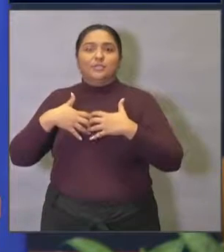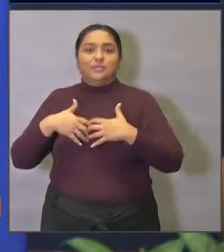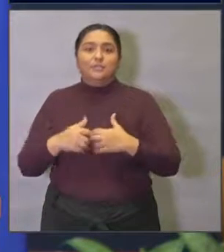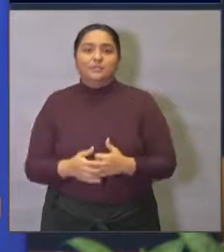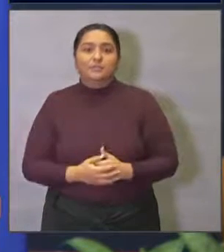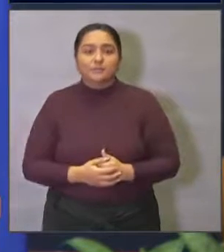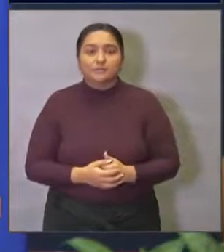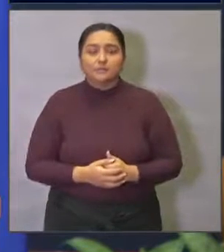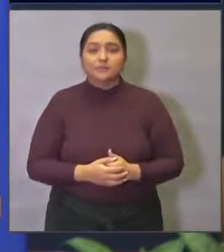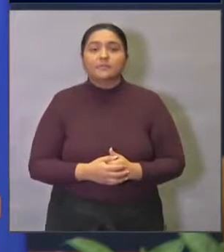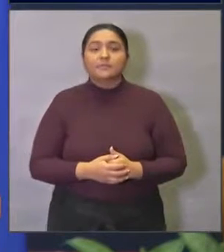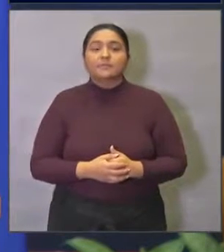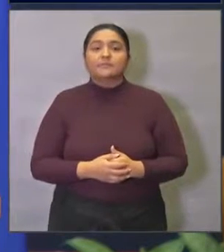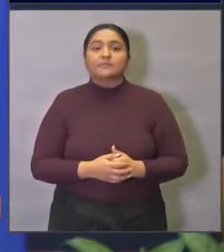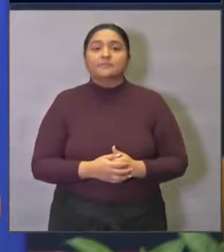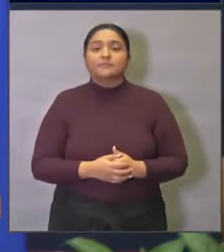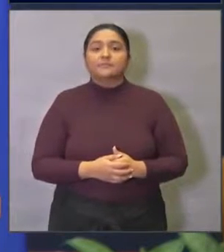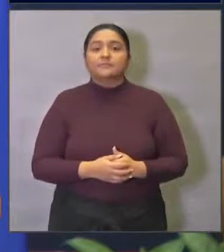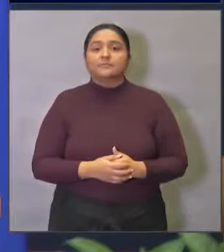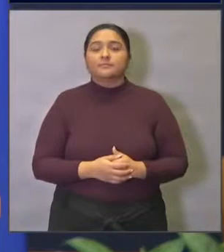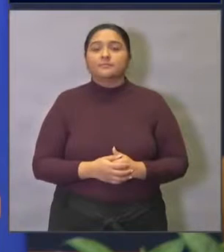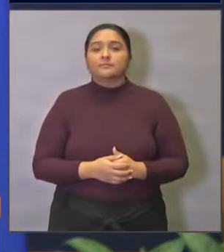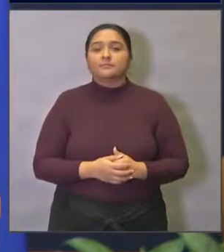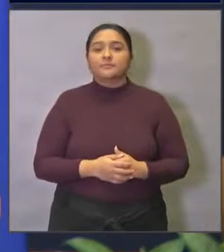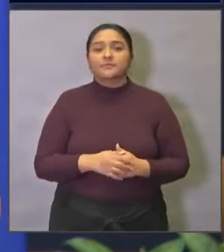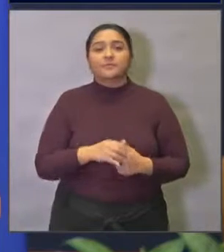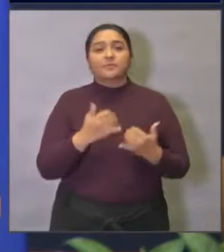entornos institucionales es de